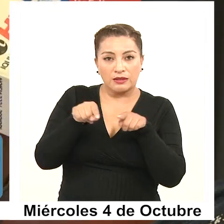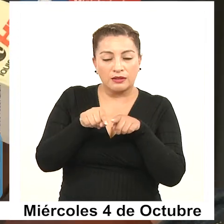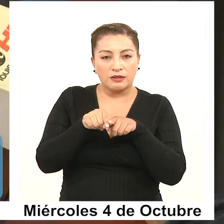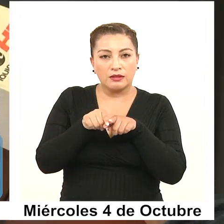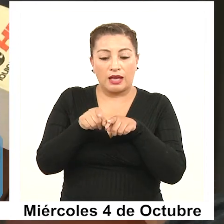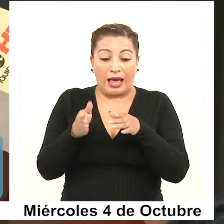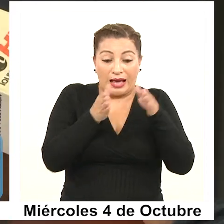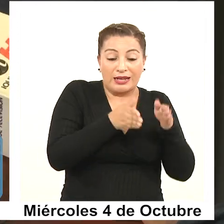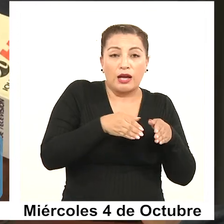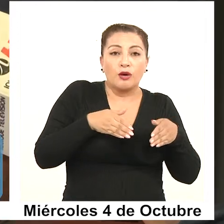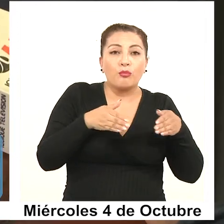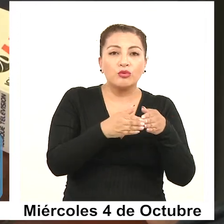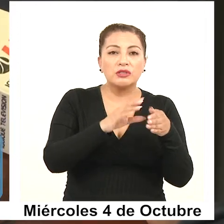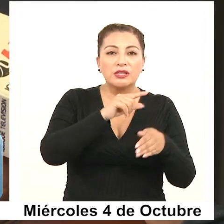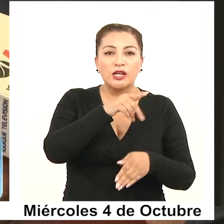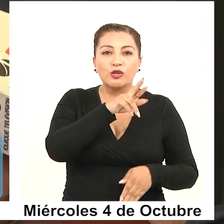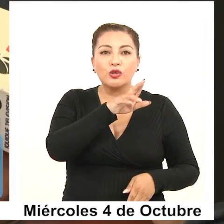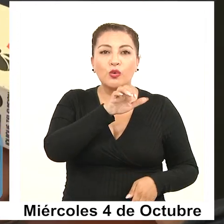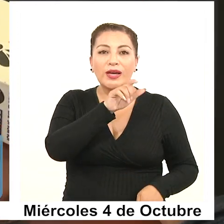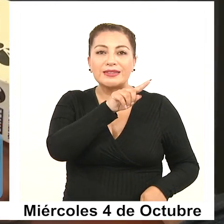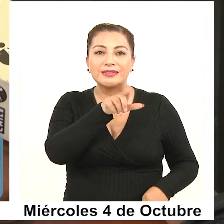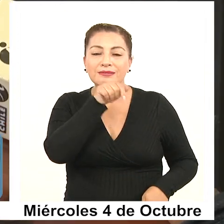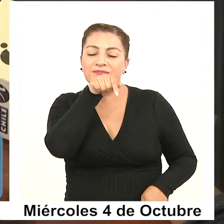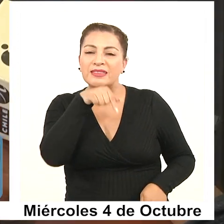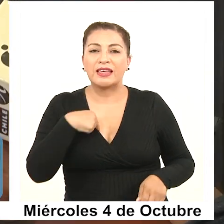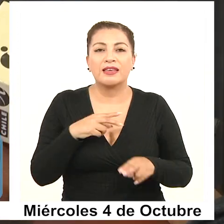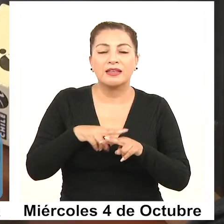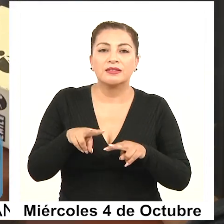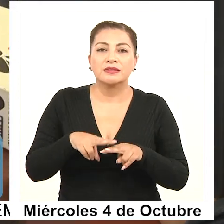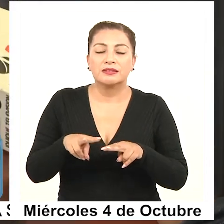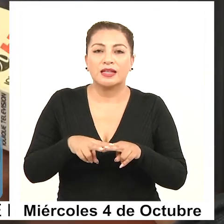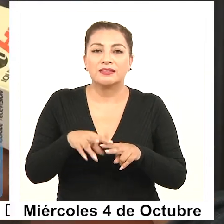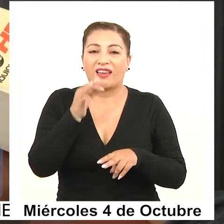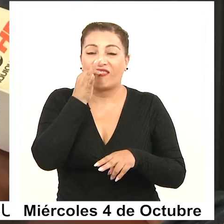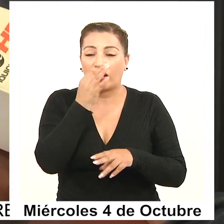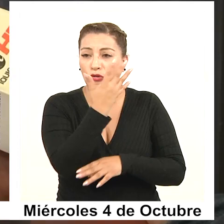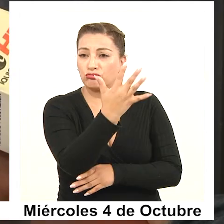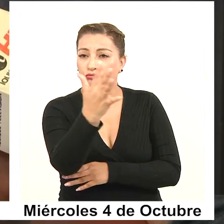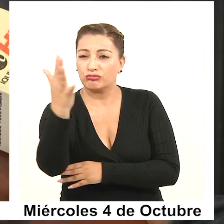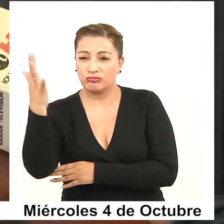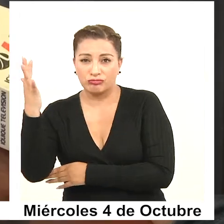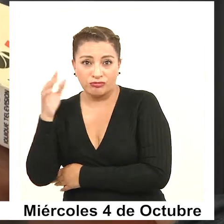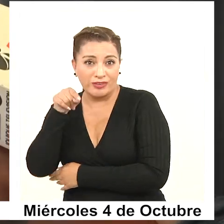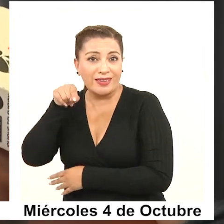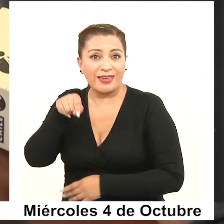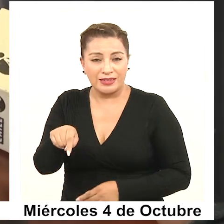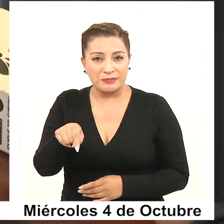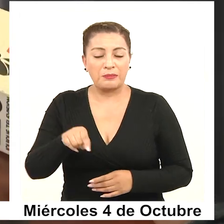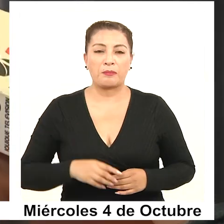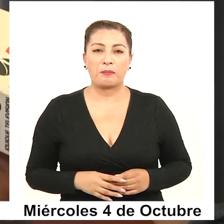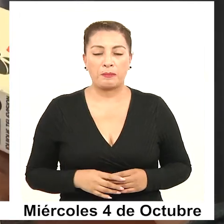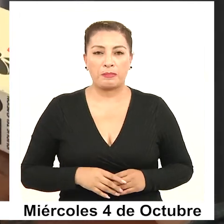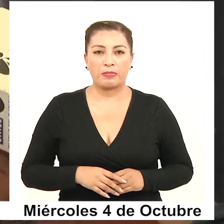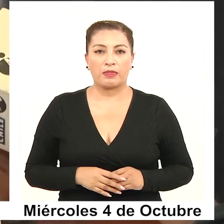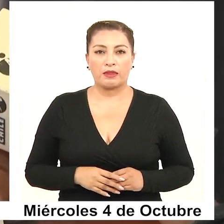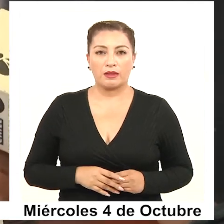Groesa. Ahí es donde se realiza la forestación de Eulignia y es por eso que